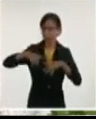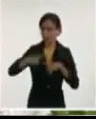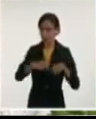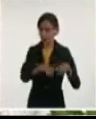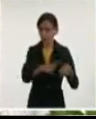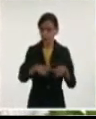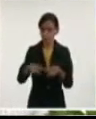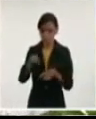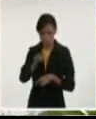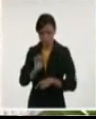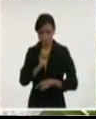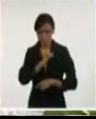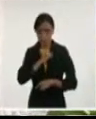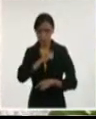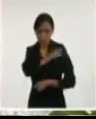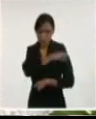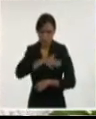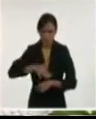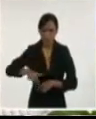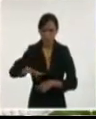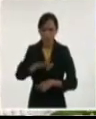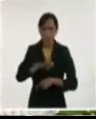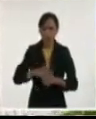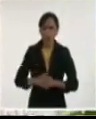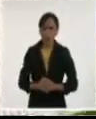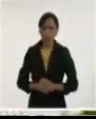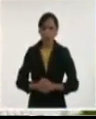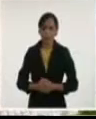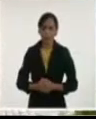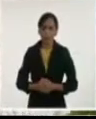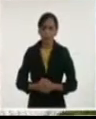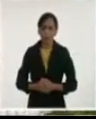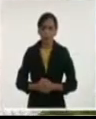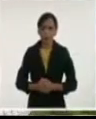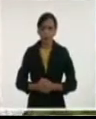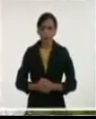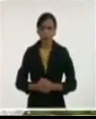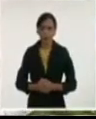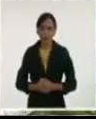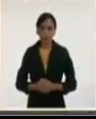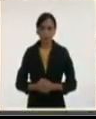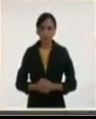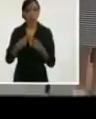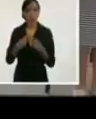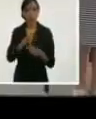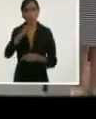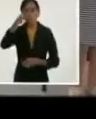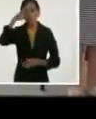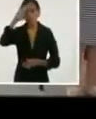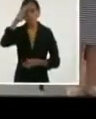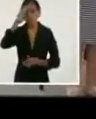quieren para nuestro pueblo. Pero ese es el ejército con que cuenta el imperio.